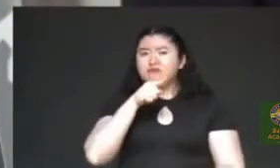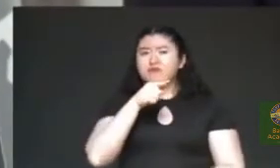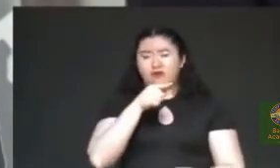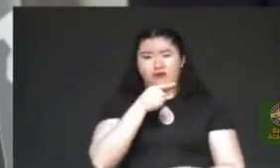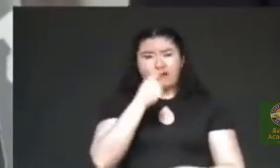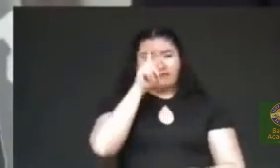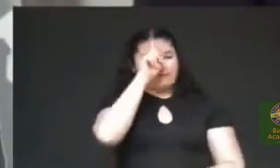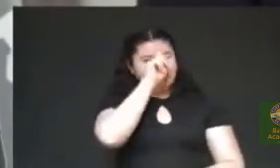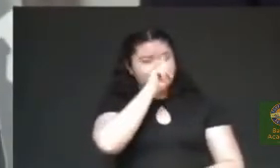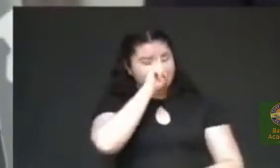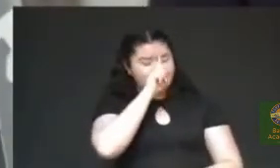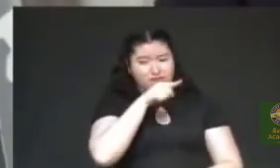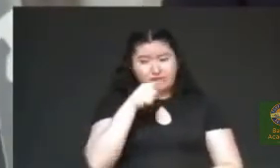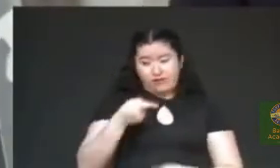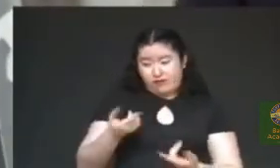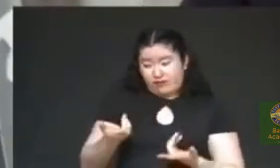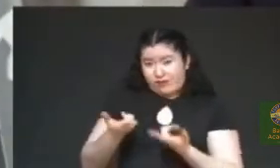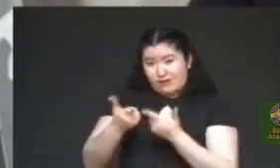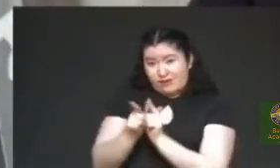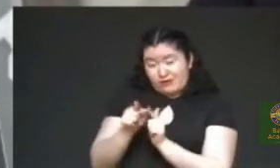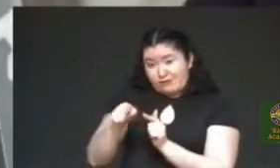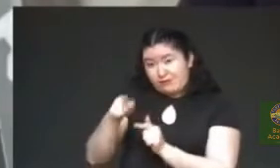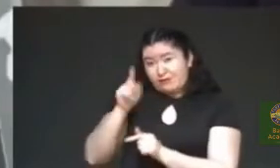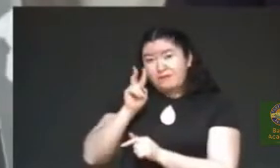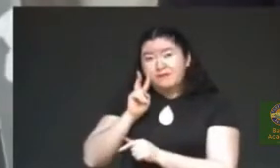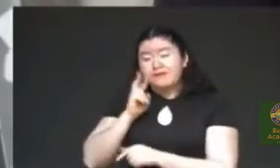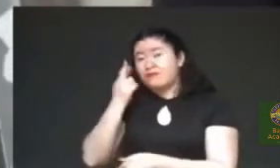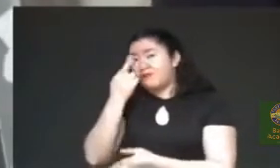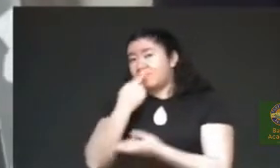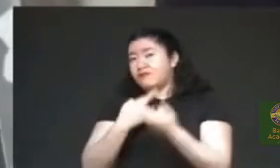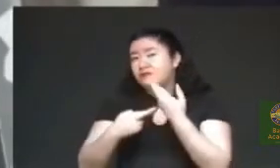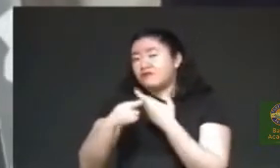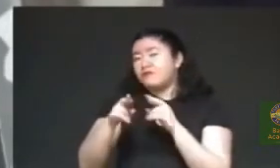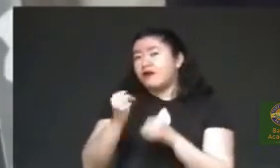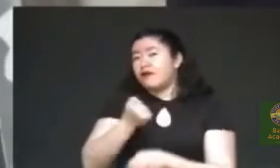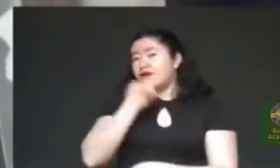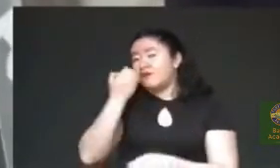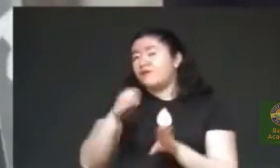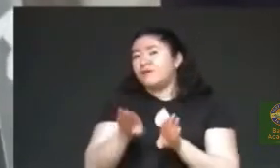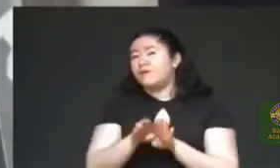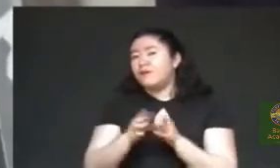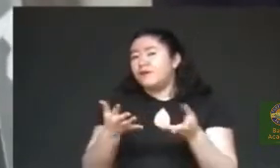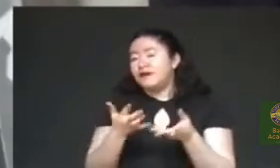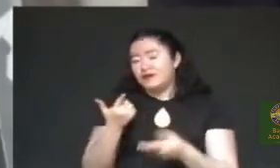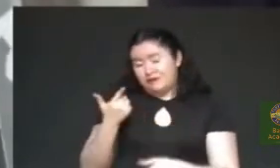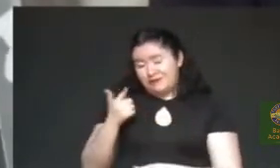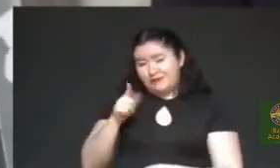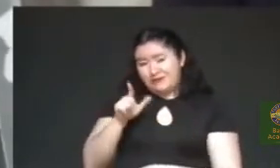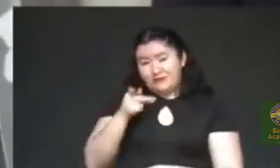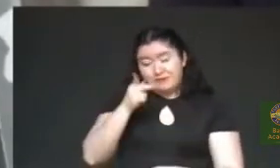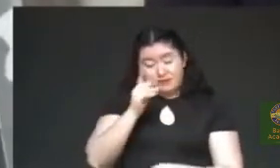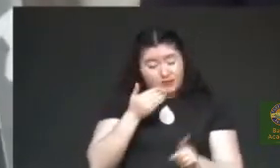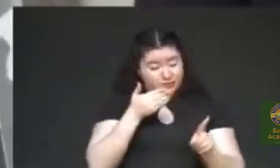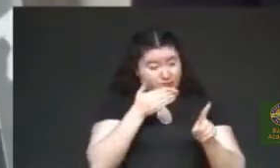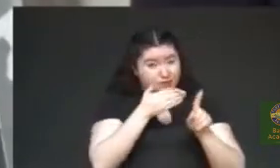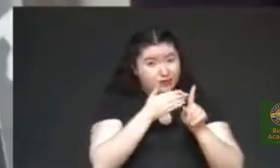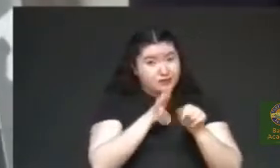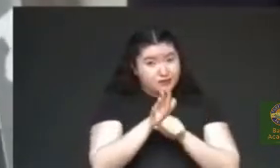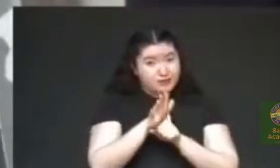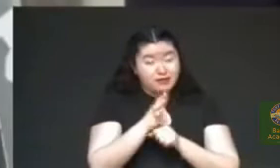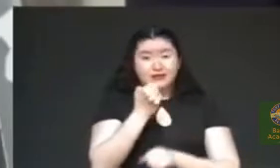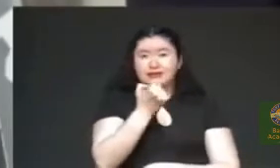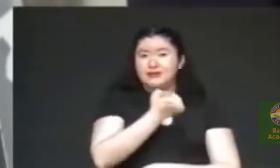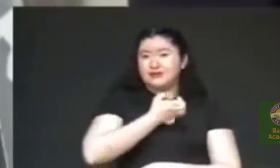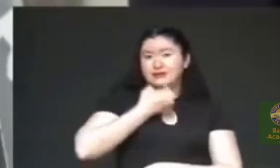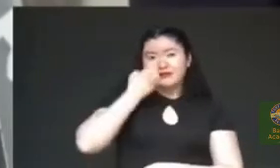tomar la decisión de las características de la entrada a clases el lunes, pero nuestro objetivo es que todas las